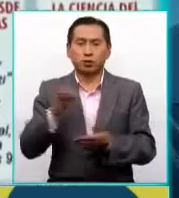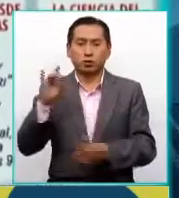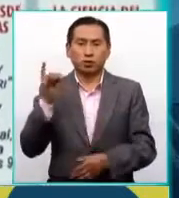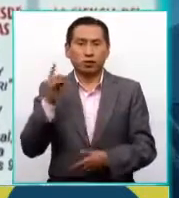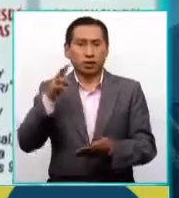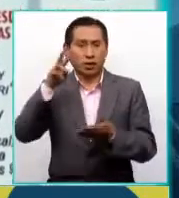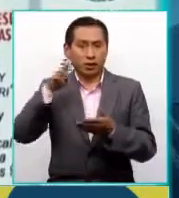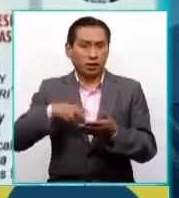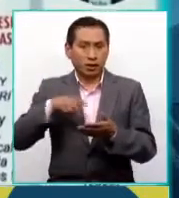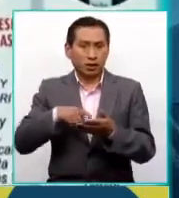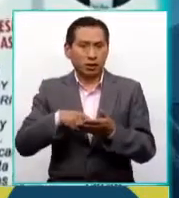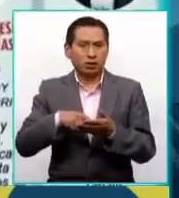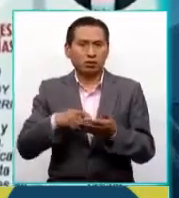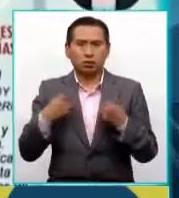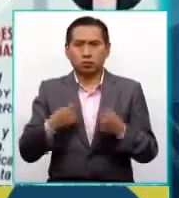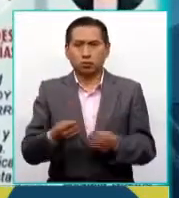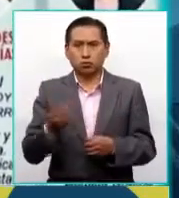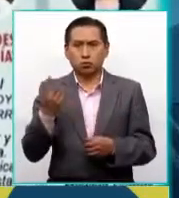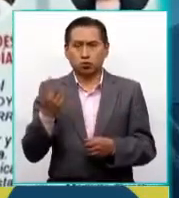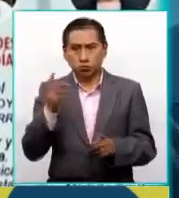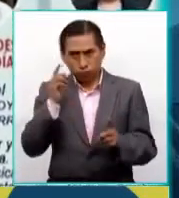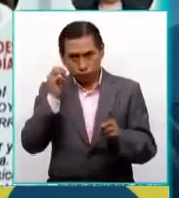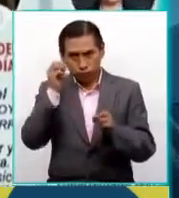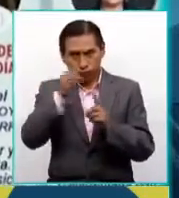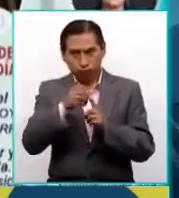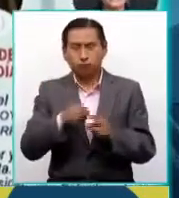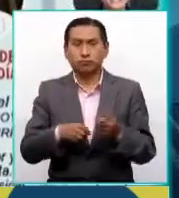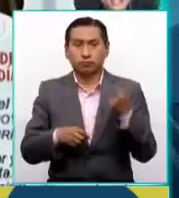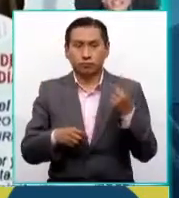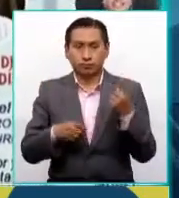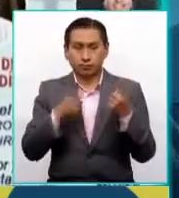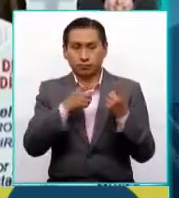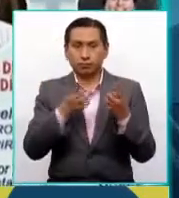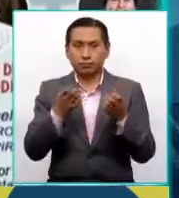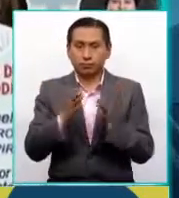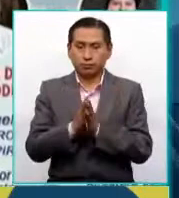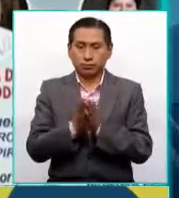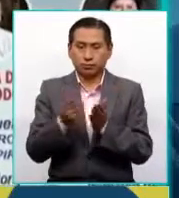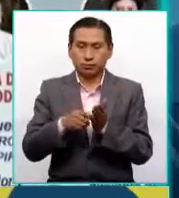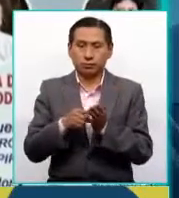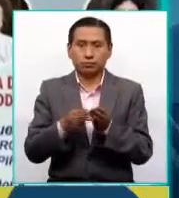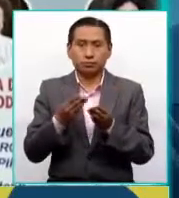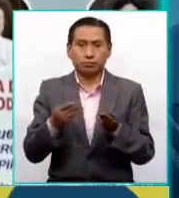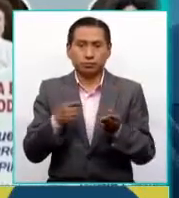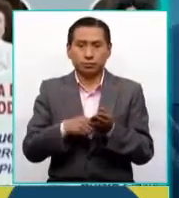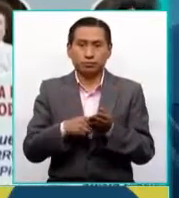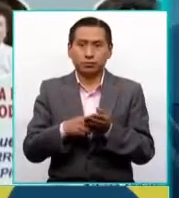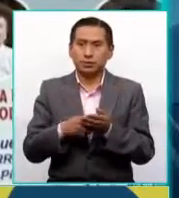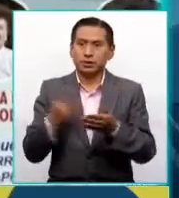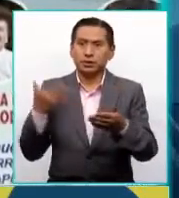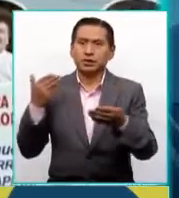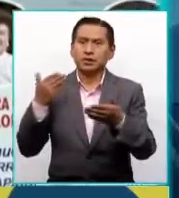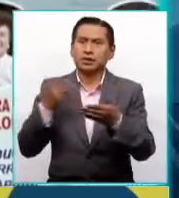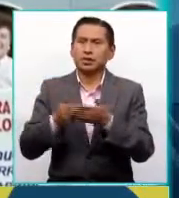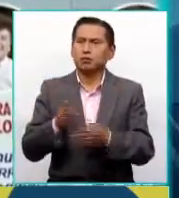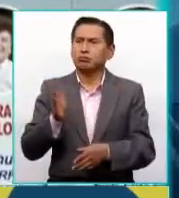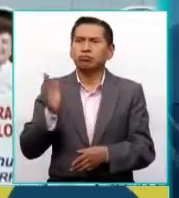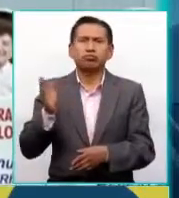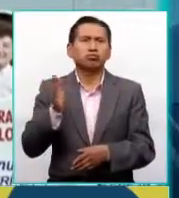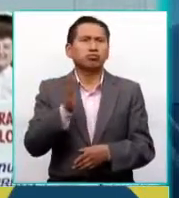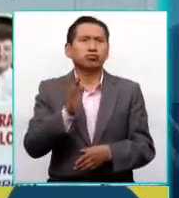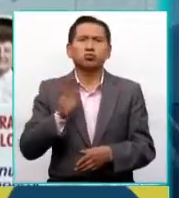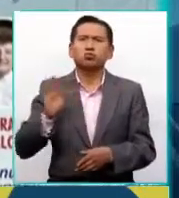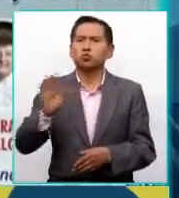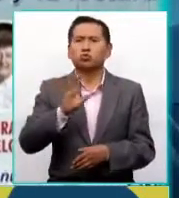Bolivia Lee tiene dos propósitos. Por una parte, es poder llegar con el texto, con el material de lectura, a esos lugares donde no tienen